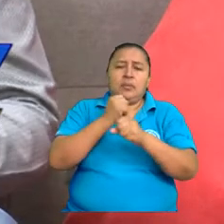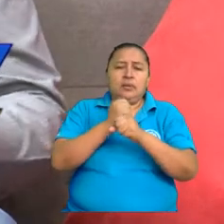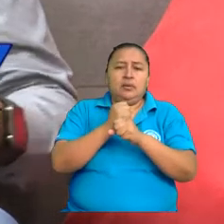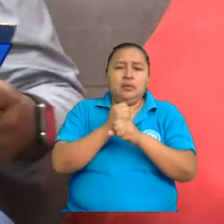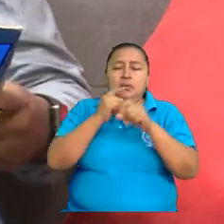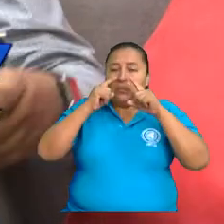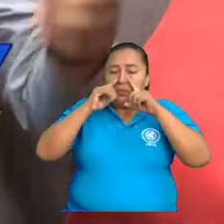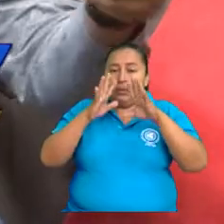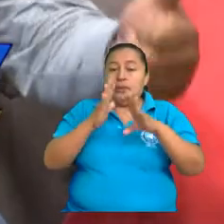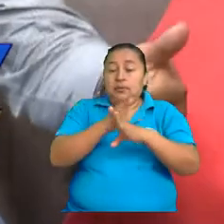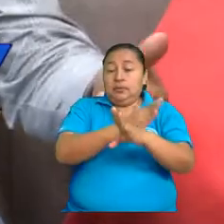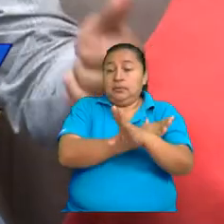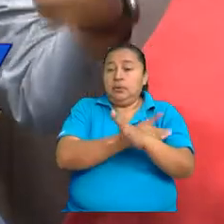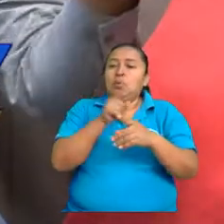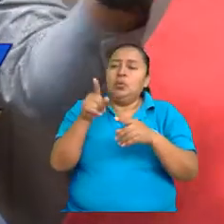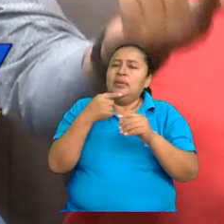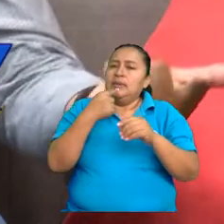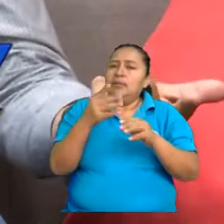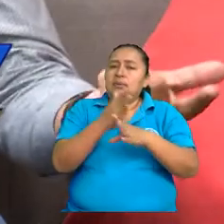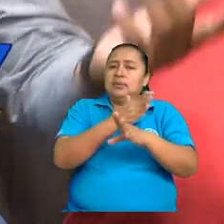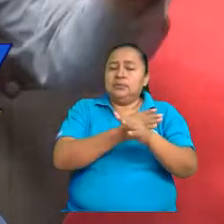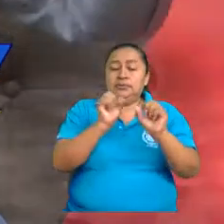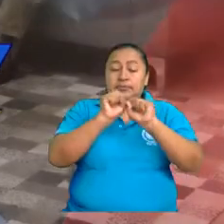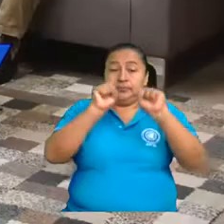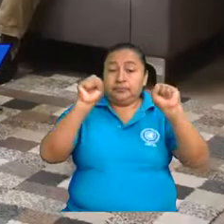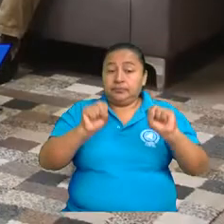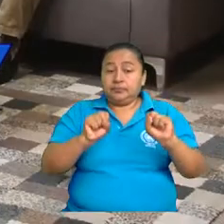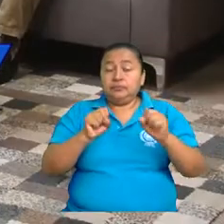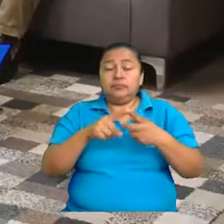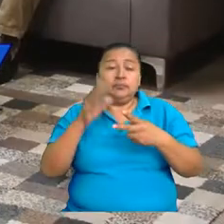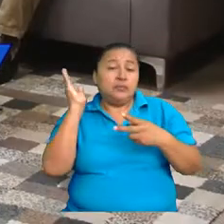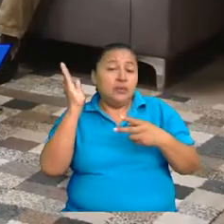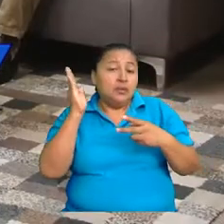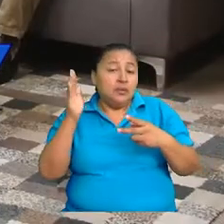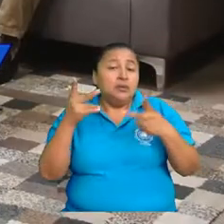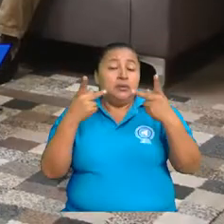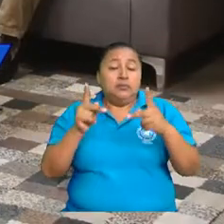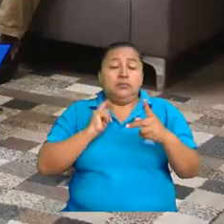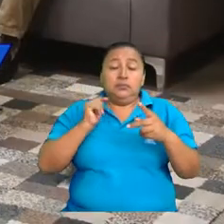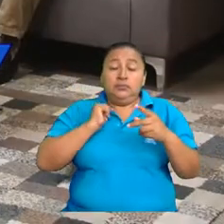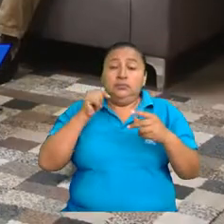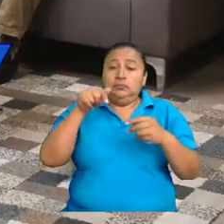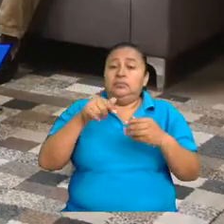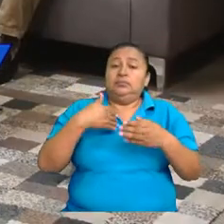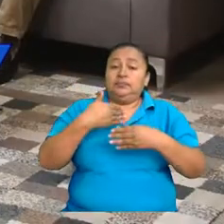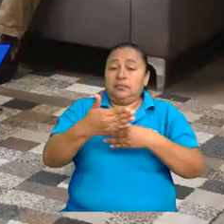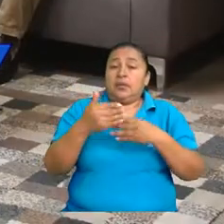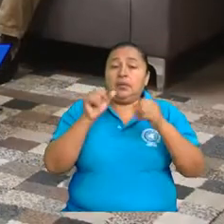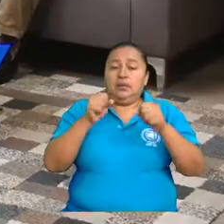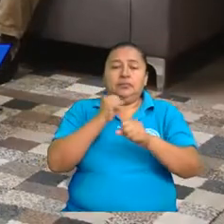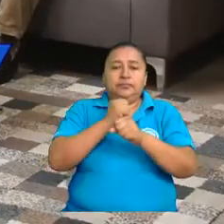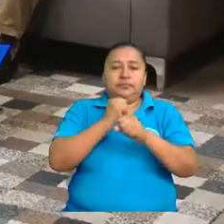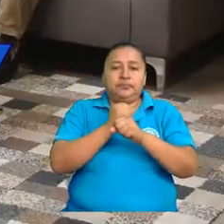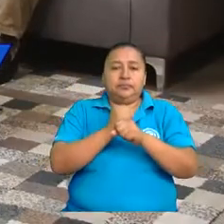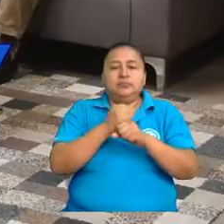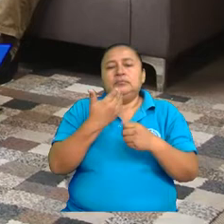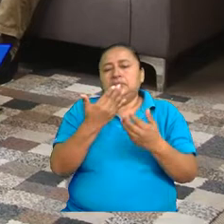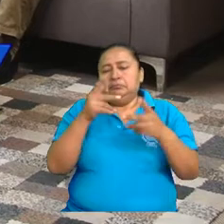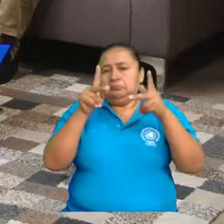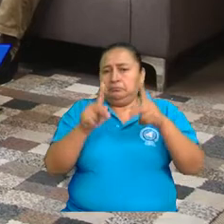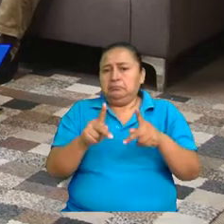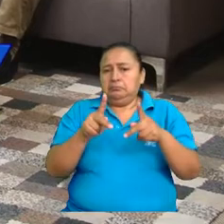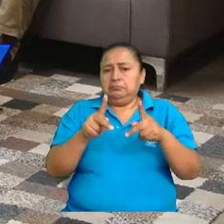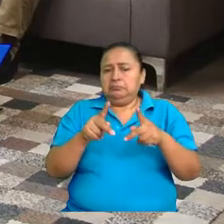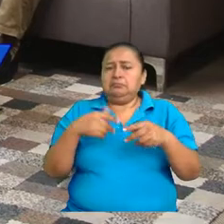usted mencionaba las capacitaciones, las charlas, pero entiendo que también se han dado en dos direcciones, en principio al personal médico, claro. a las personas que